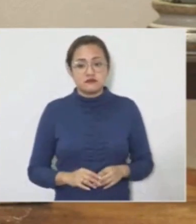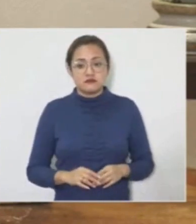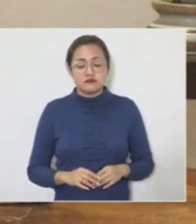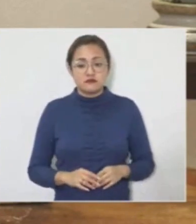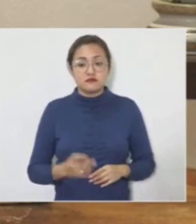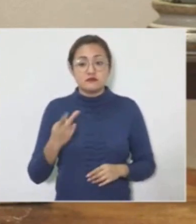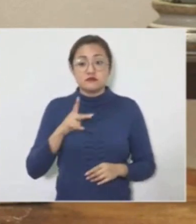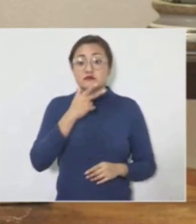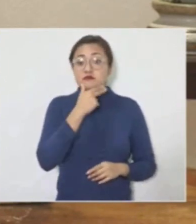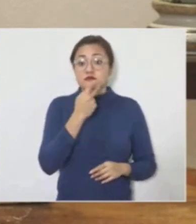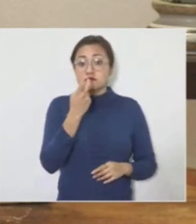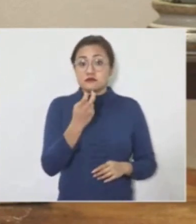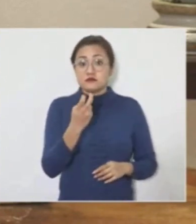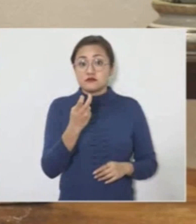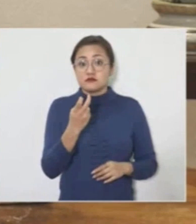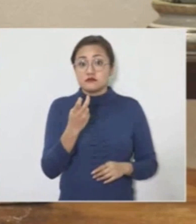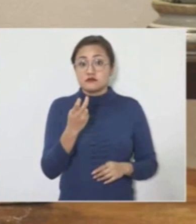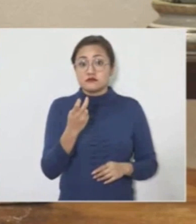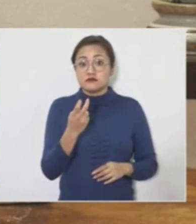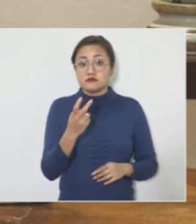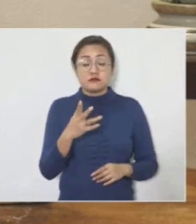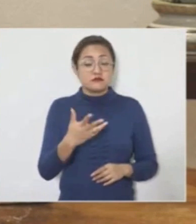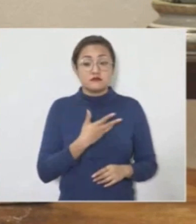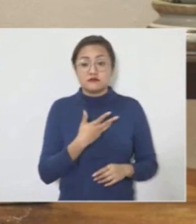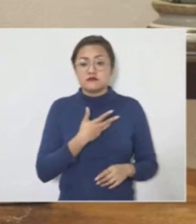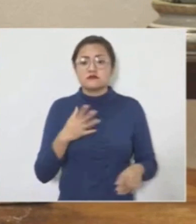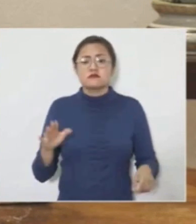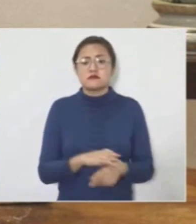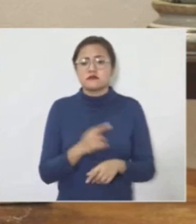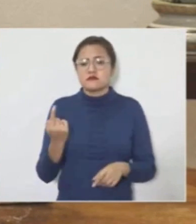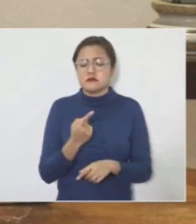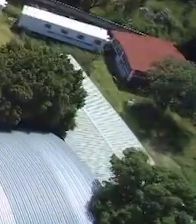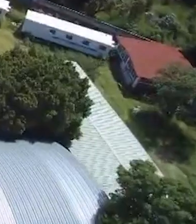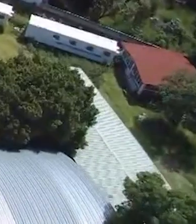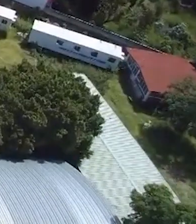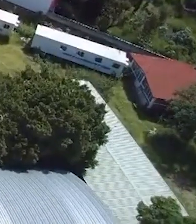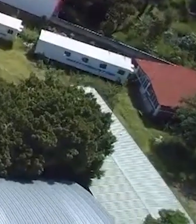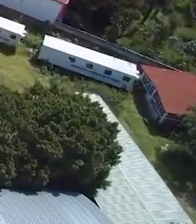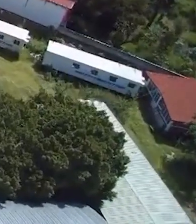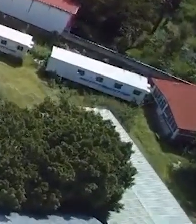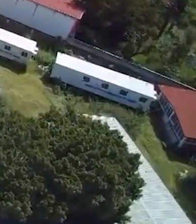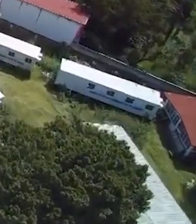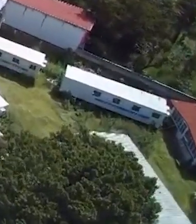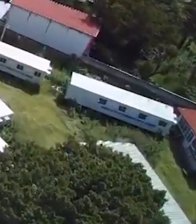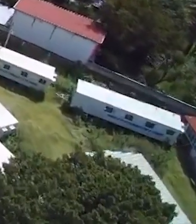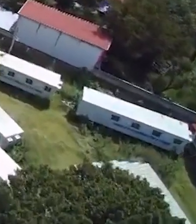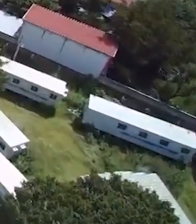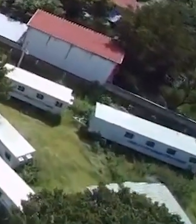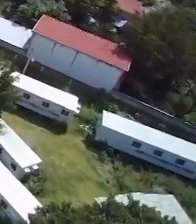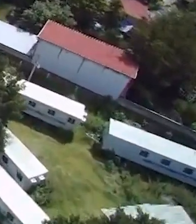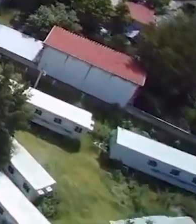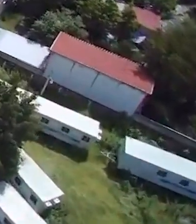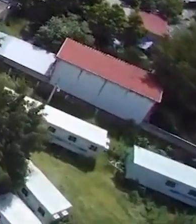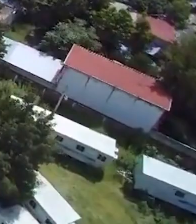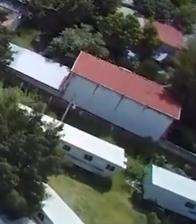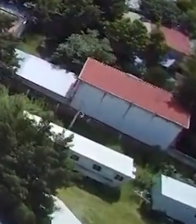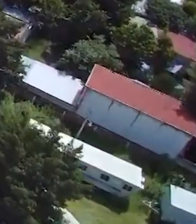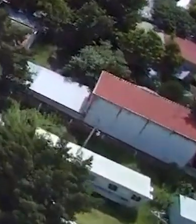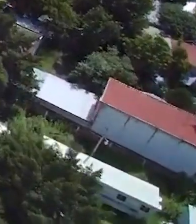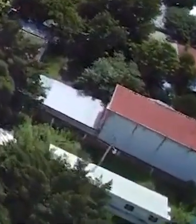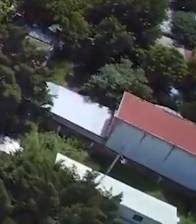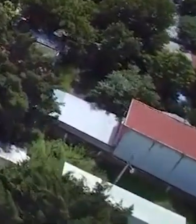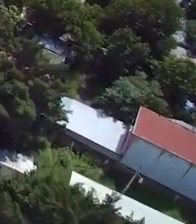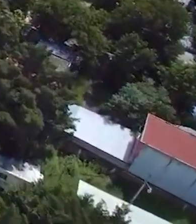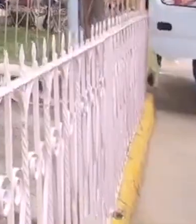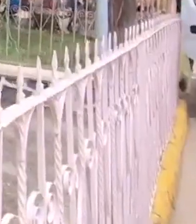pero el Señor no tuvo por qué estar en el cargo trascendió un vídeo en su cuenta de Facebook en el que